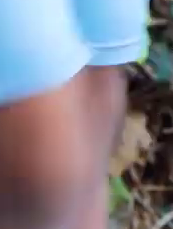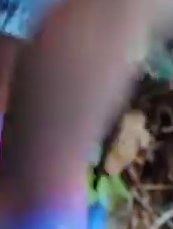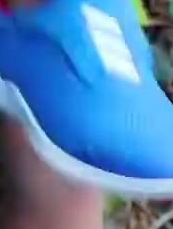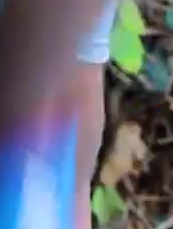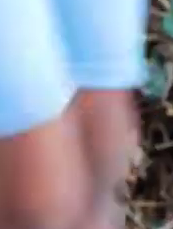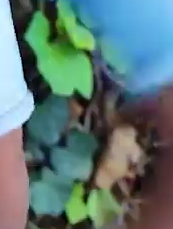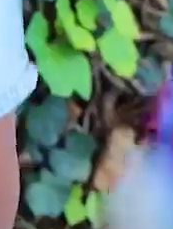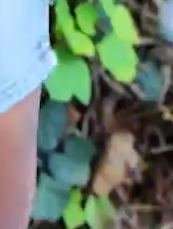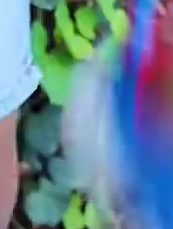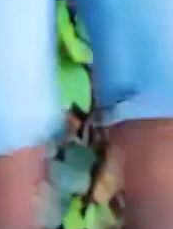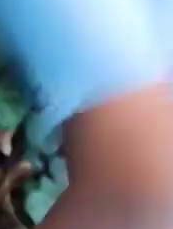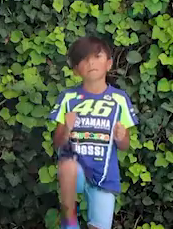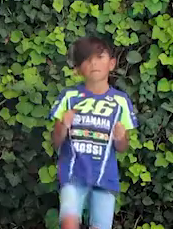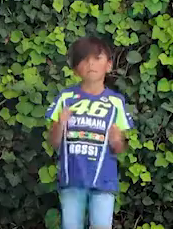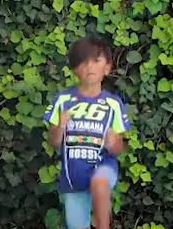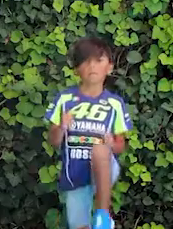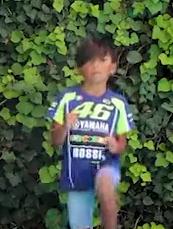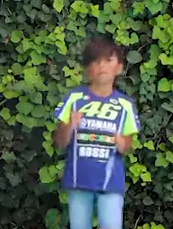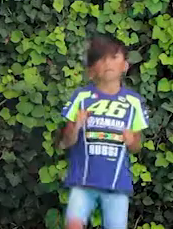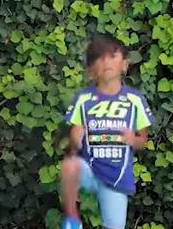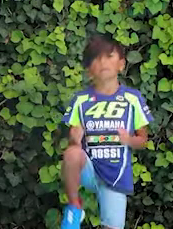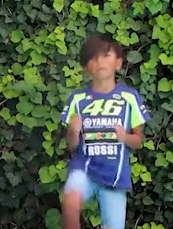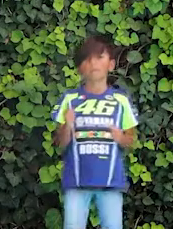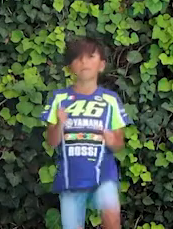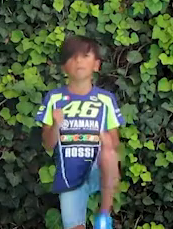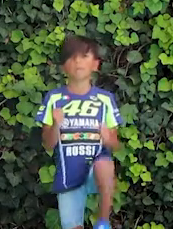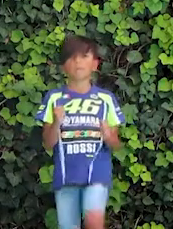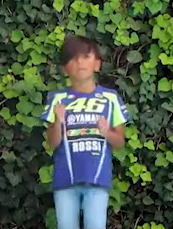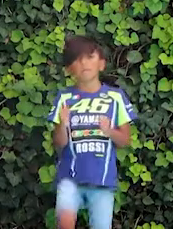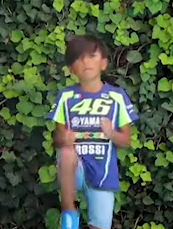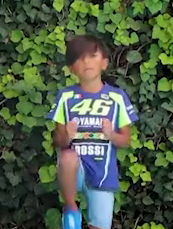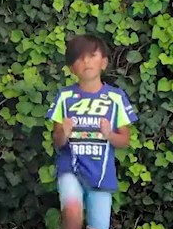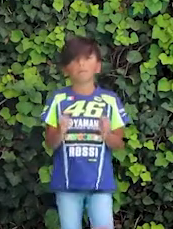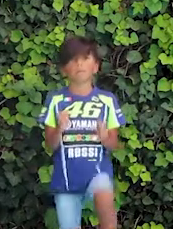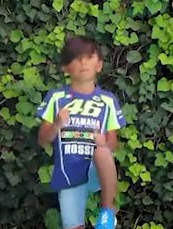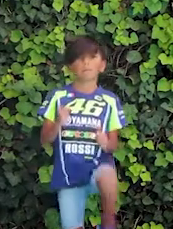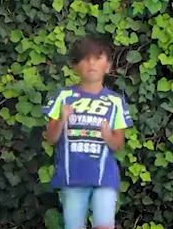Derecha, izquierda. Espalda bien derecha.